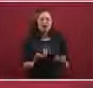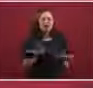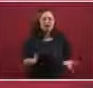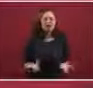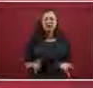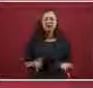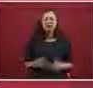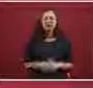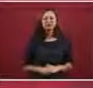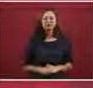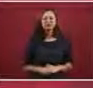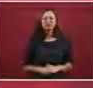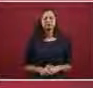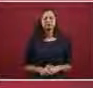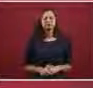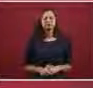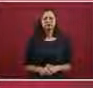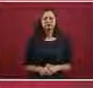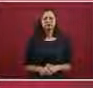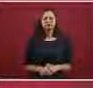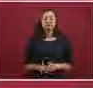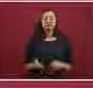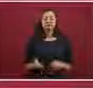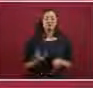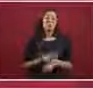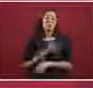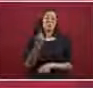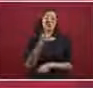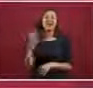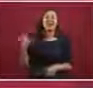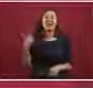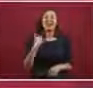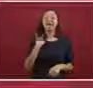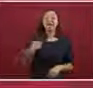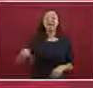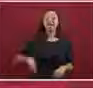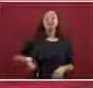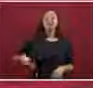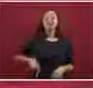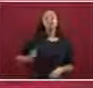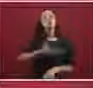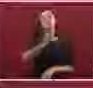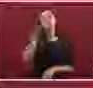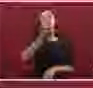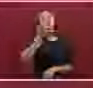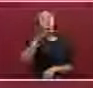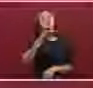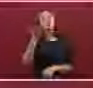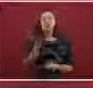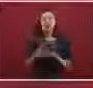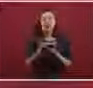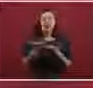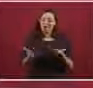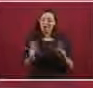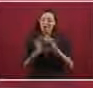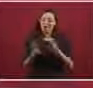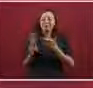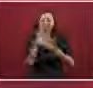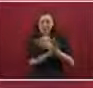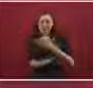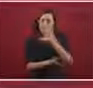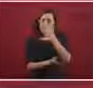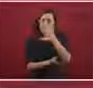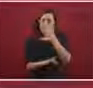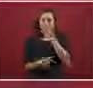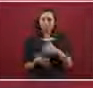tenemos eso que evitarlo. Lo de las compras de pánico